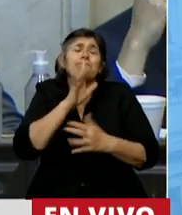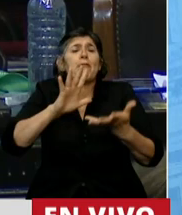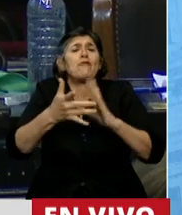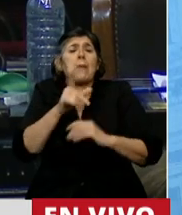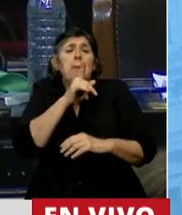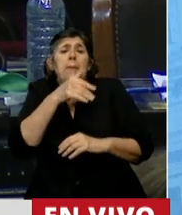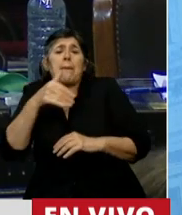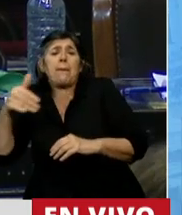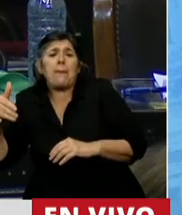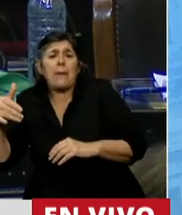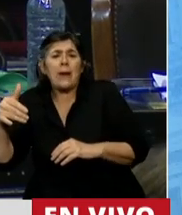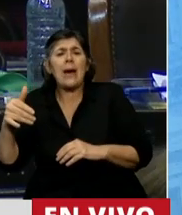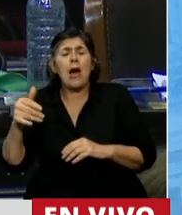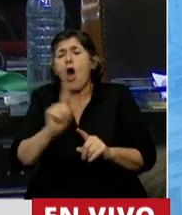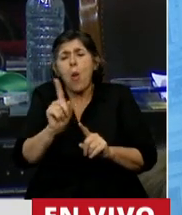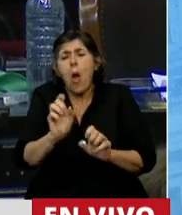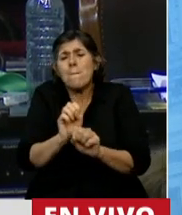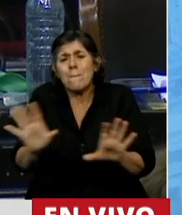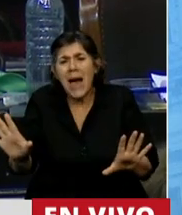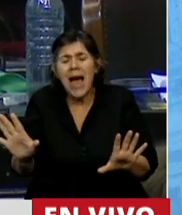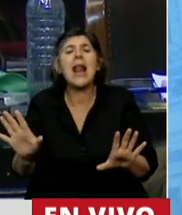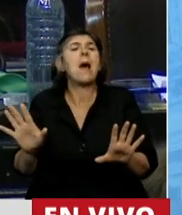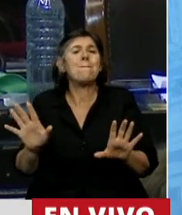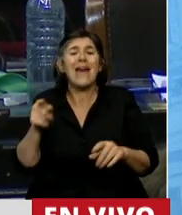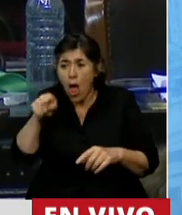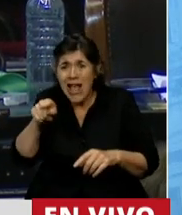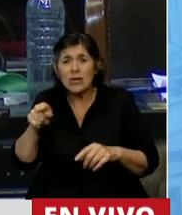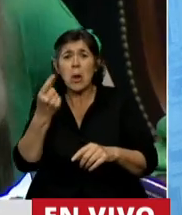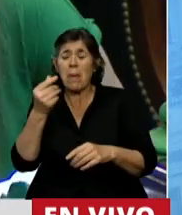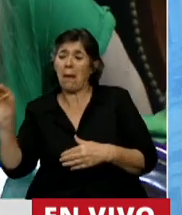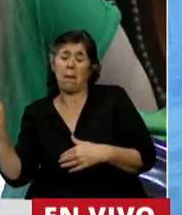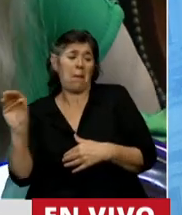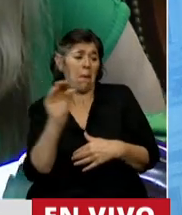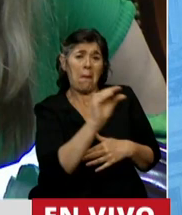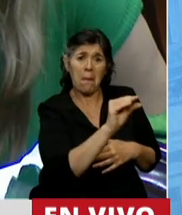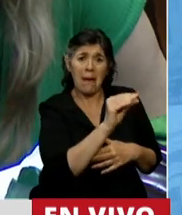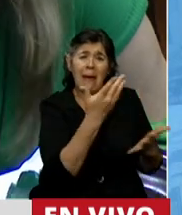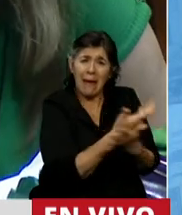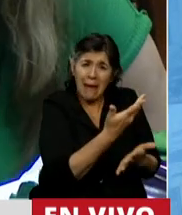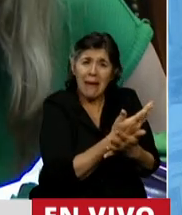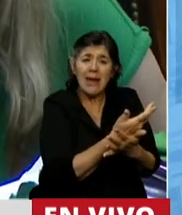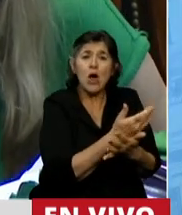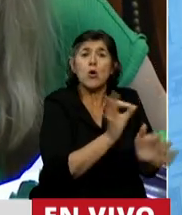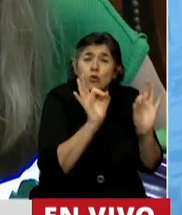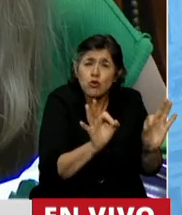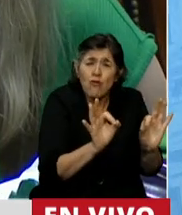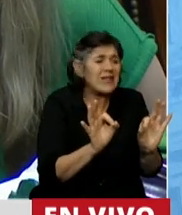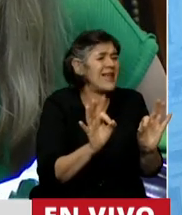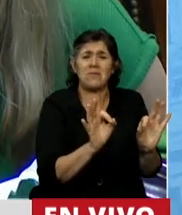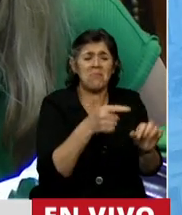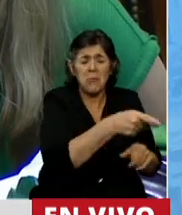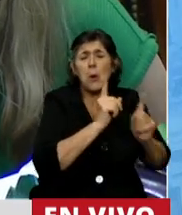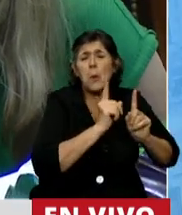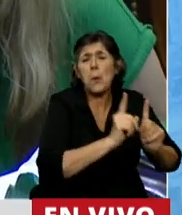mal, pero en sí mismo es insuficiente para romper el estado de